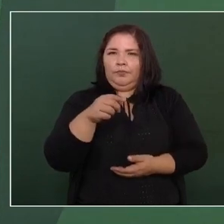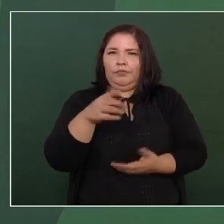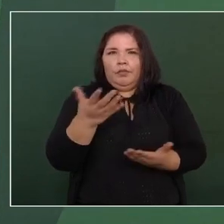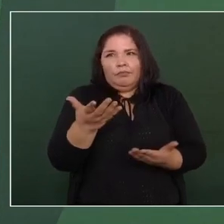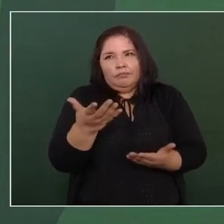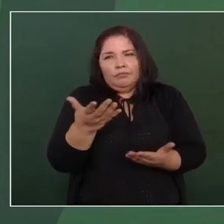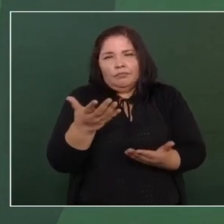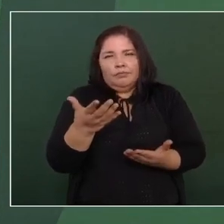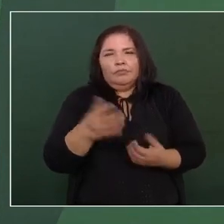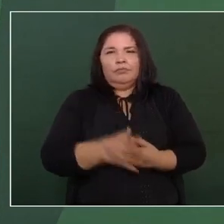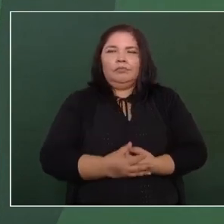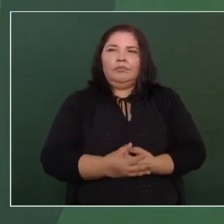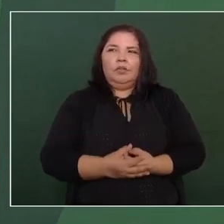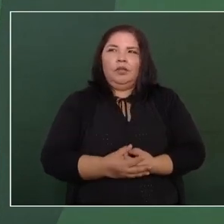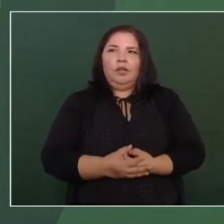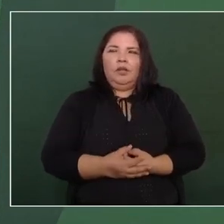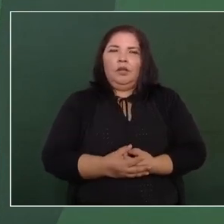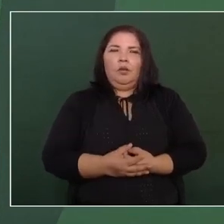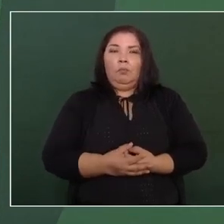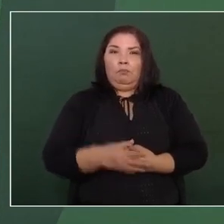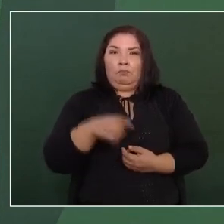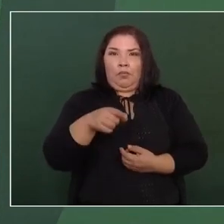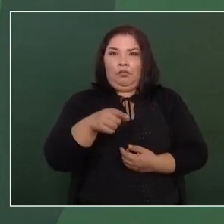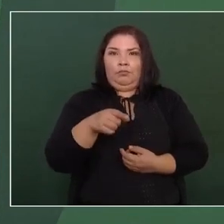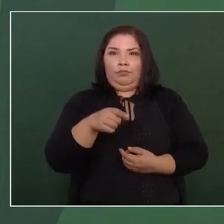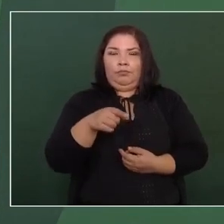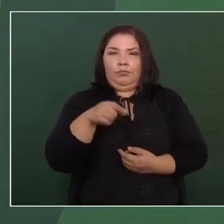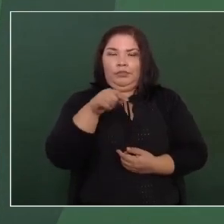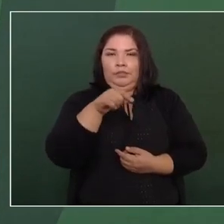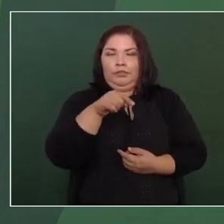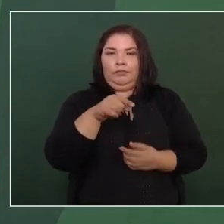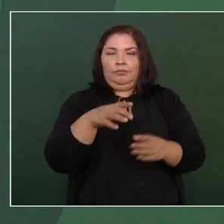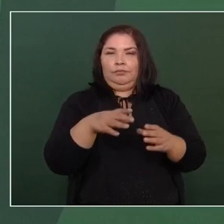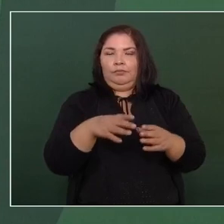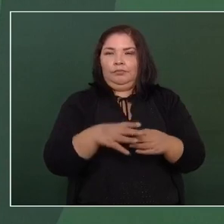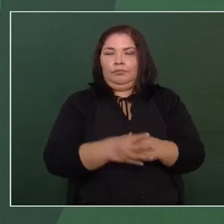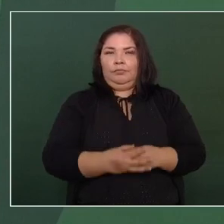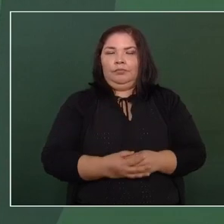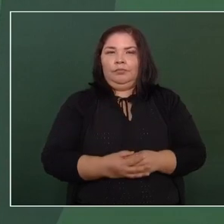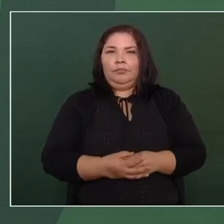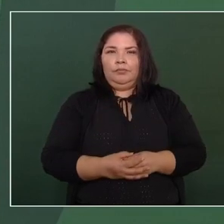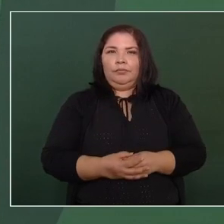pero han tomado esto, ¿no?